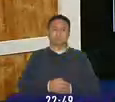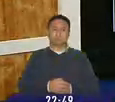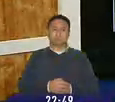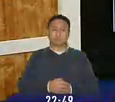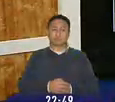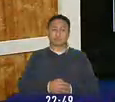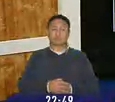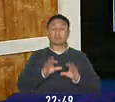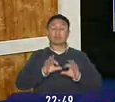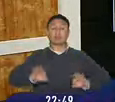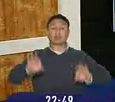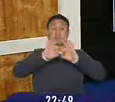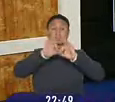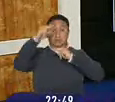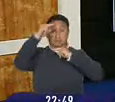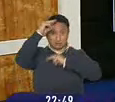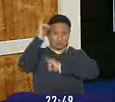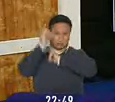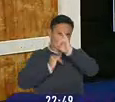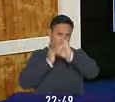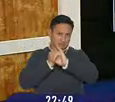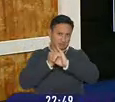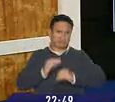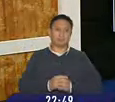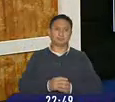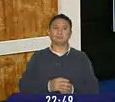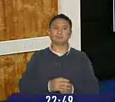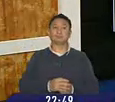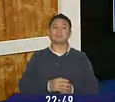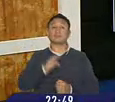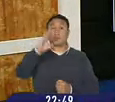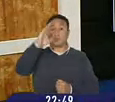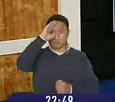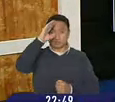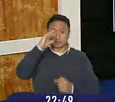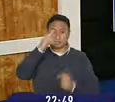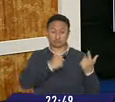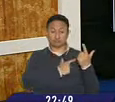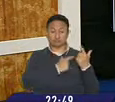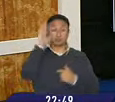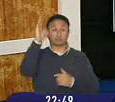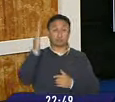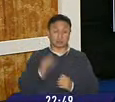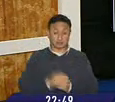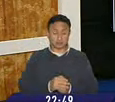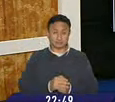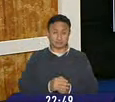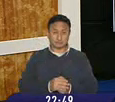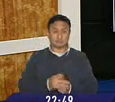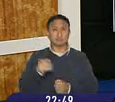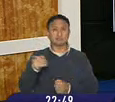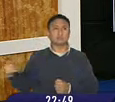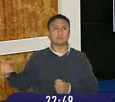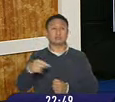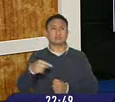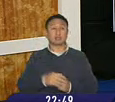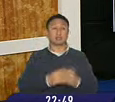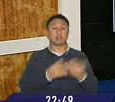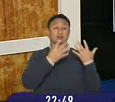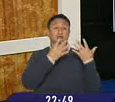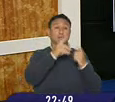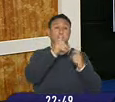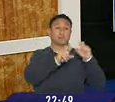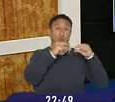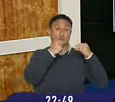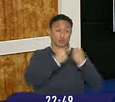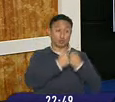En lo más destacado del acontecer internacional, la Policía Militar de Río de Janeiro, en Brasil, abatió a 9 integrantes de